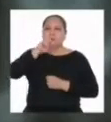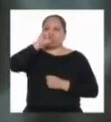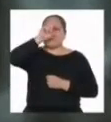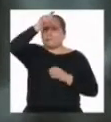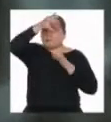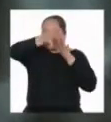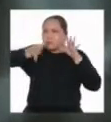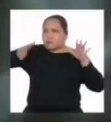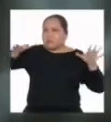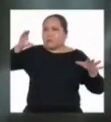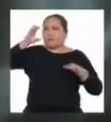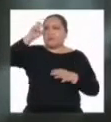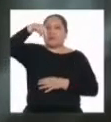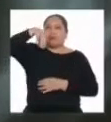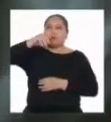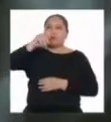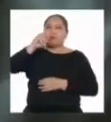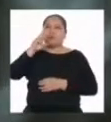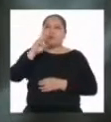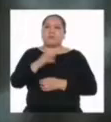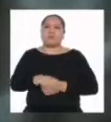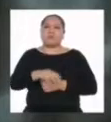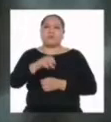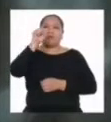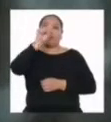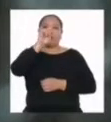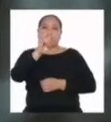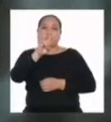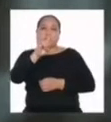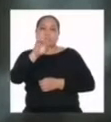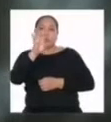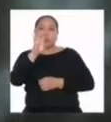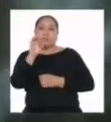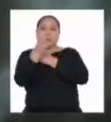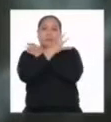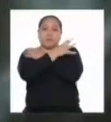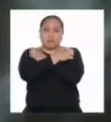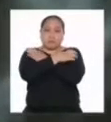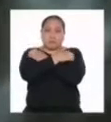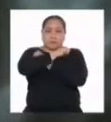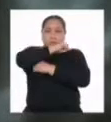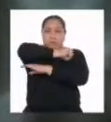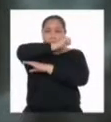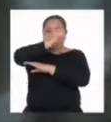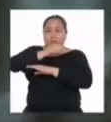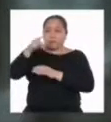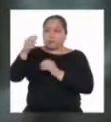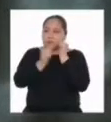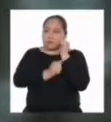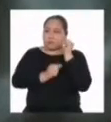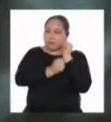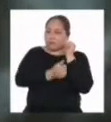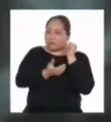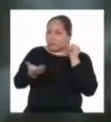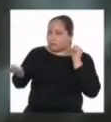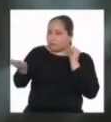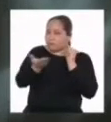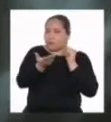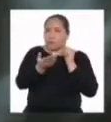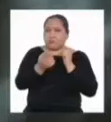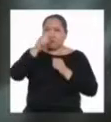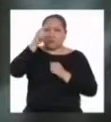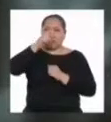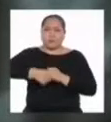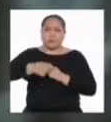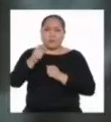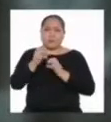cóndor, la pádali blanca, el suri y el oso andino. Ellos son mis hermanos y hermanas, y tenemos